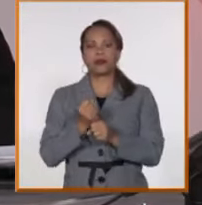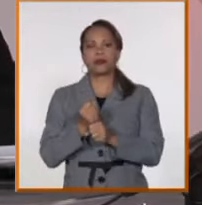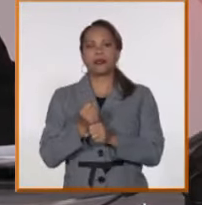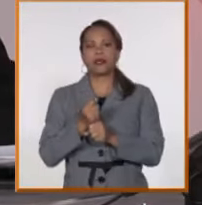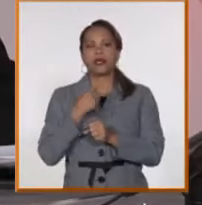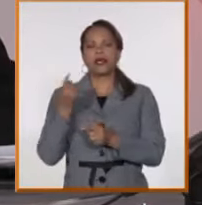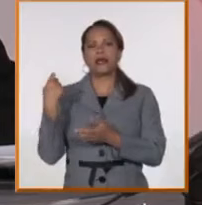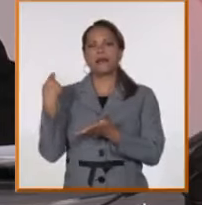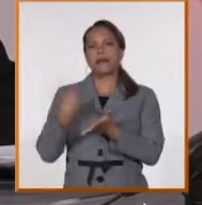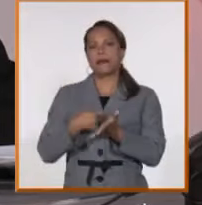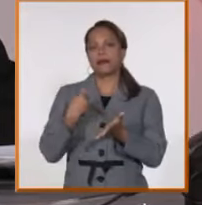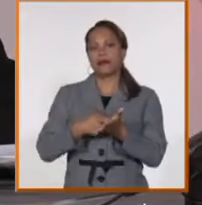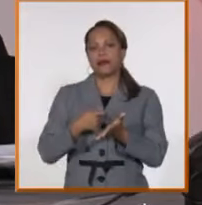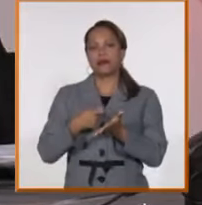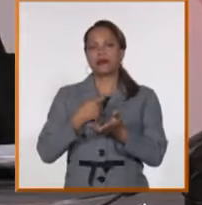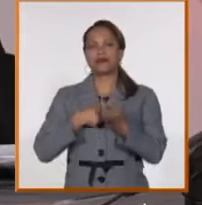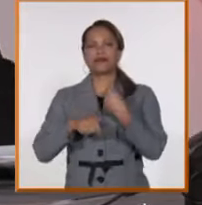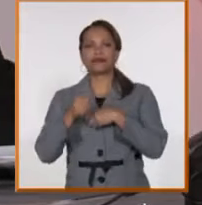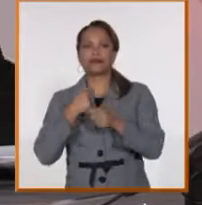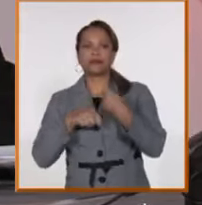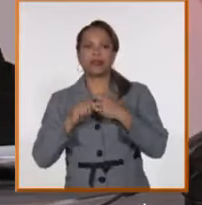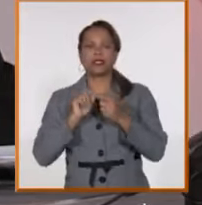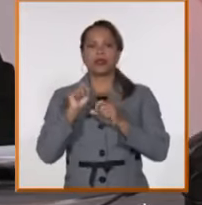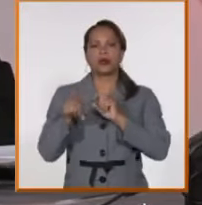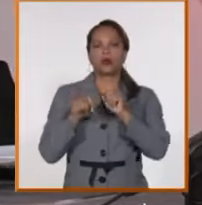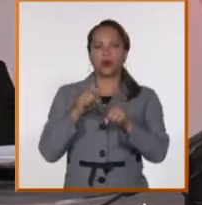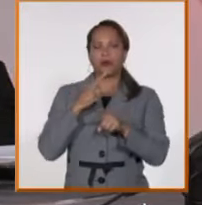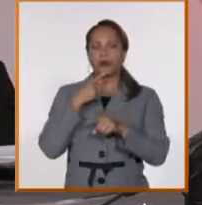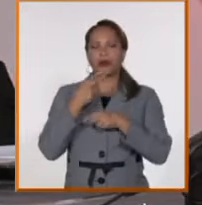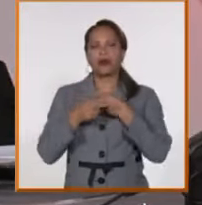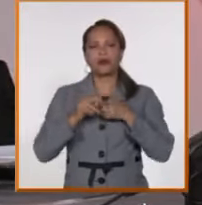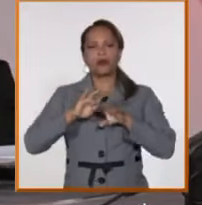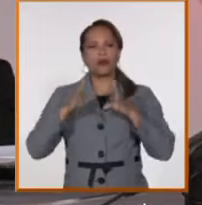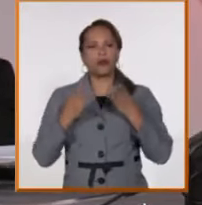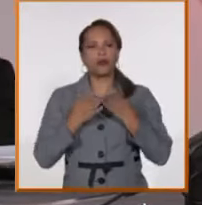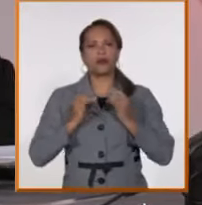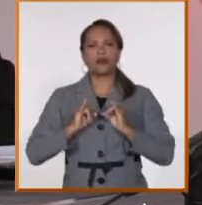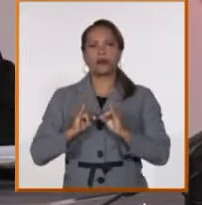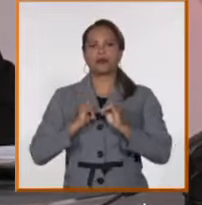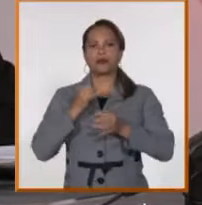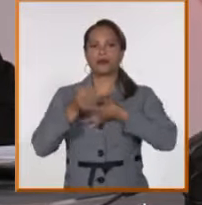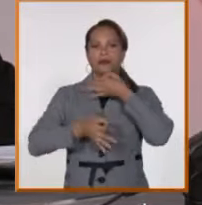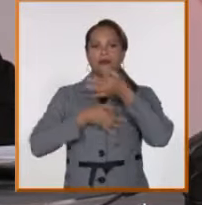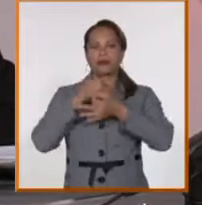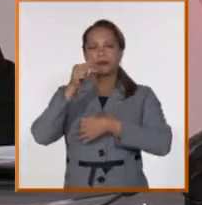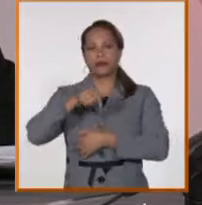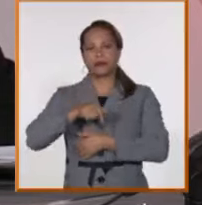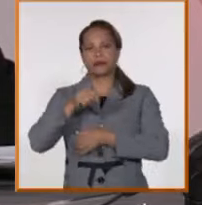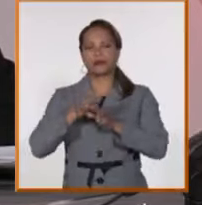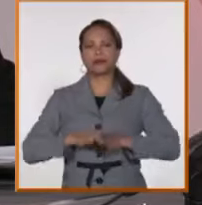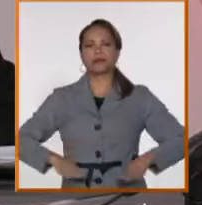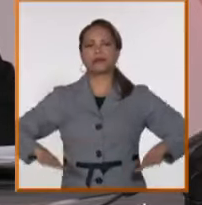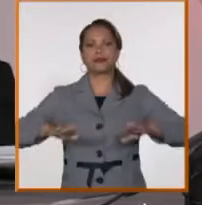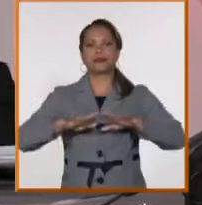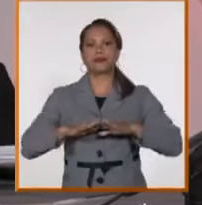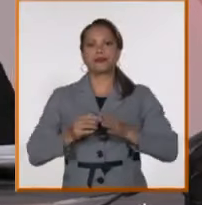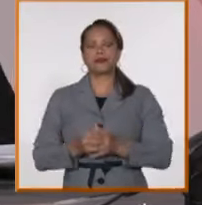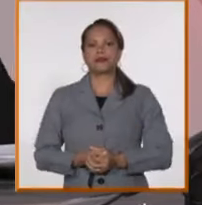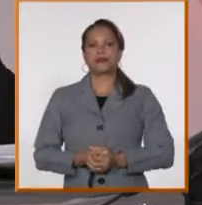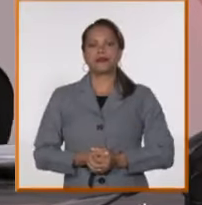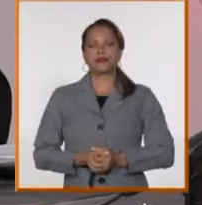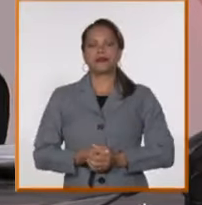las inversiones que se han hecho en este sector sobre eso estaremos hablando esta tarde en nuestra mesa redonda que tengo el placer de estar